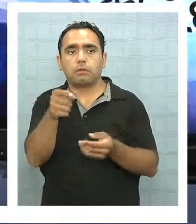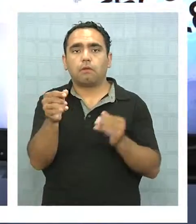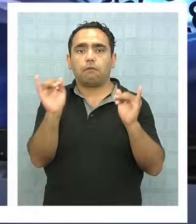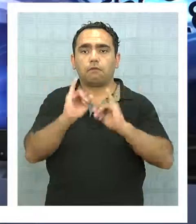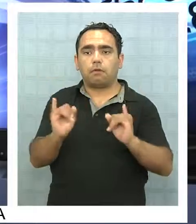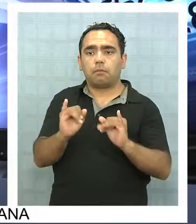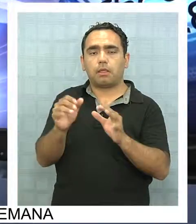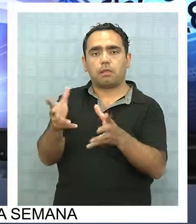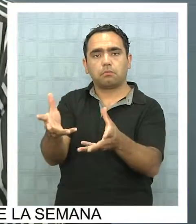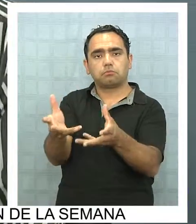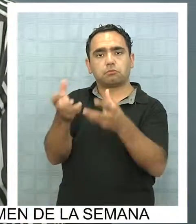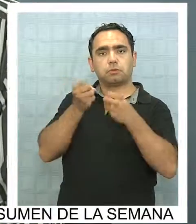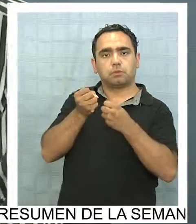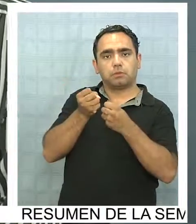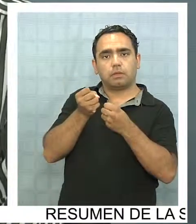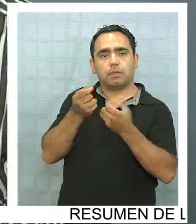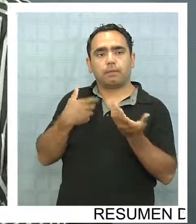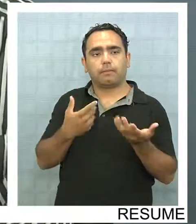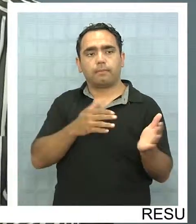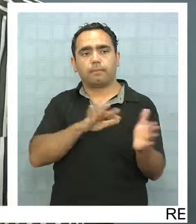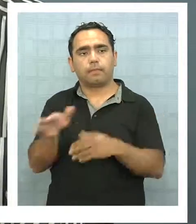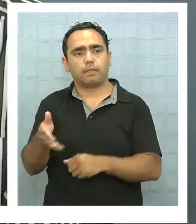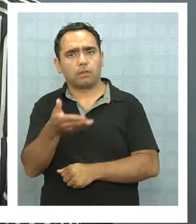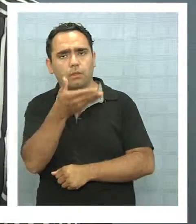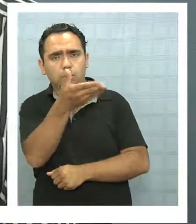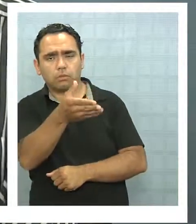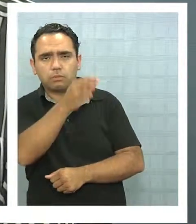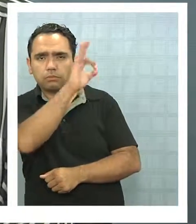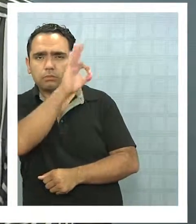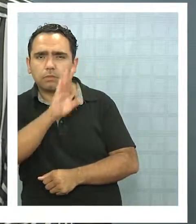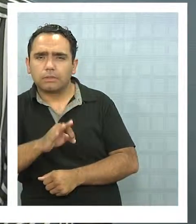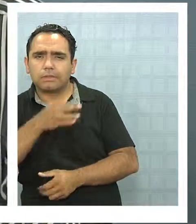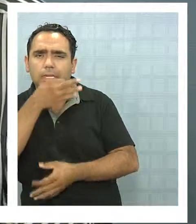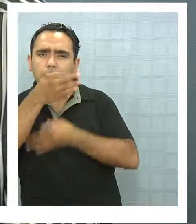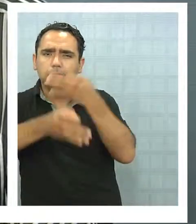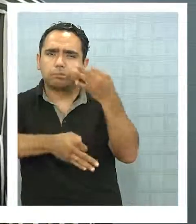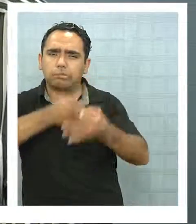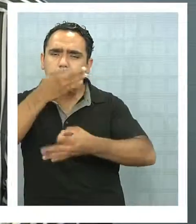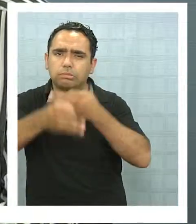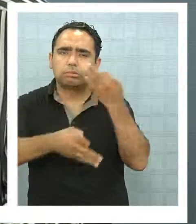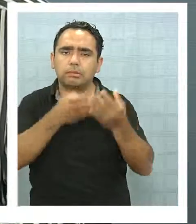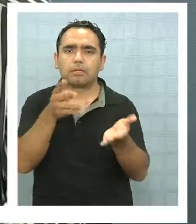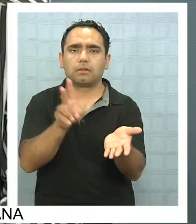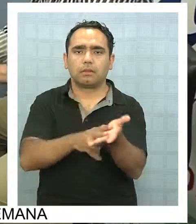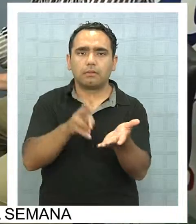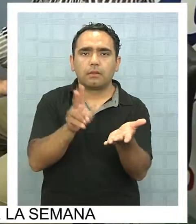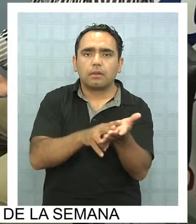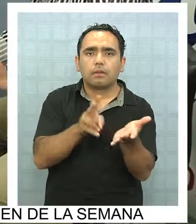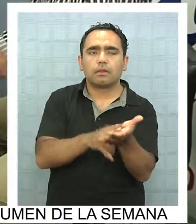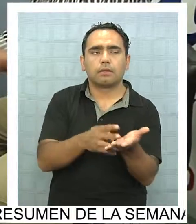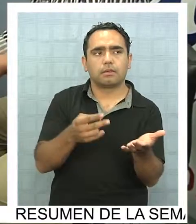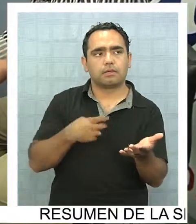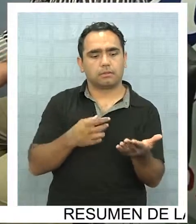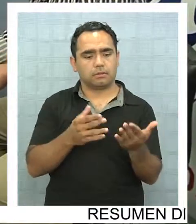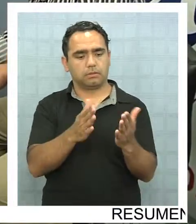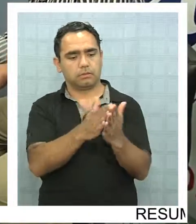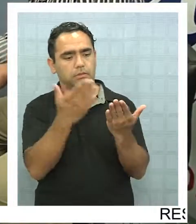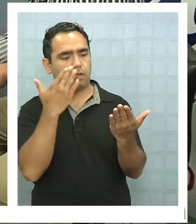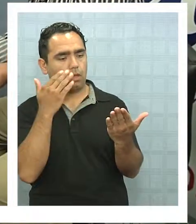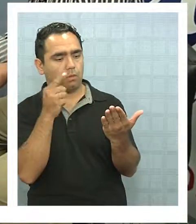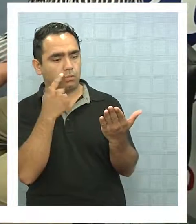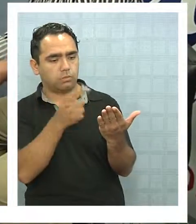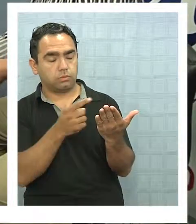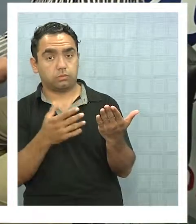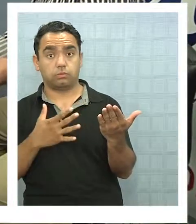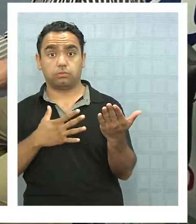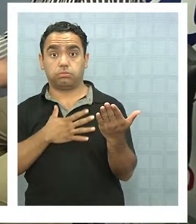de extracción de salario. Usted ha entregado cifras a propósito de eso, ¿cierto? Que realmente son, no sé, son escalofriantes, digamos,